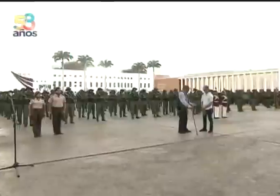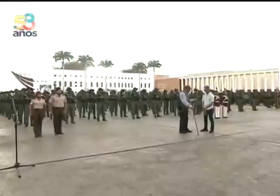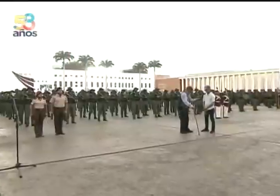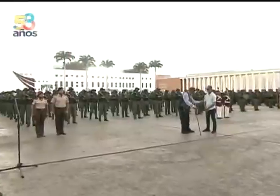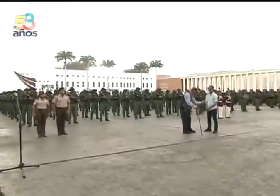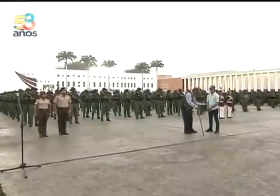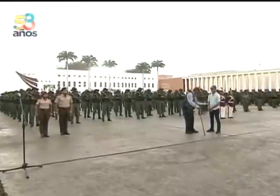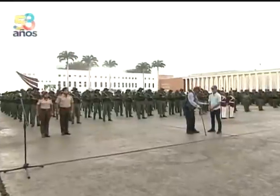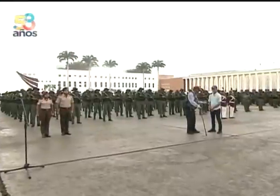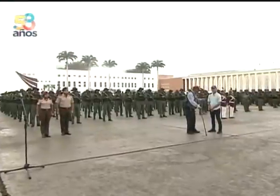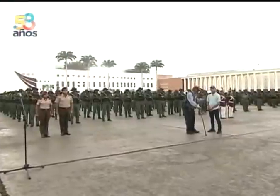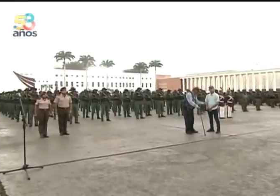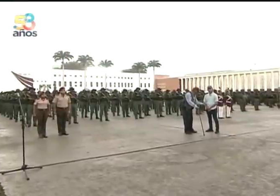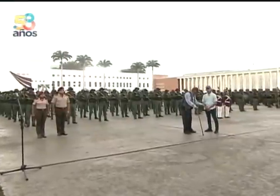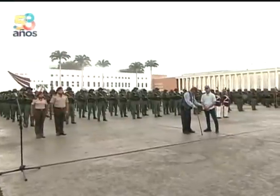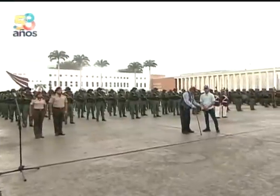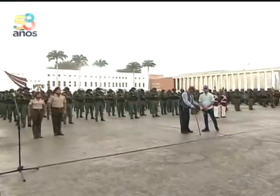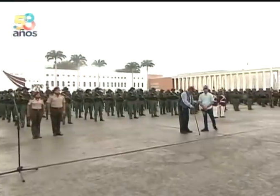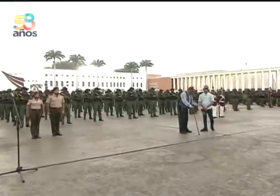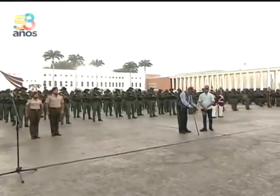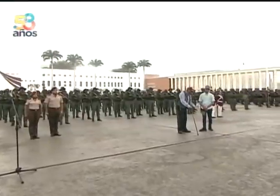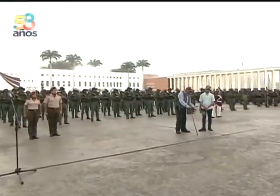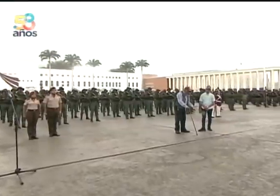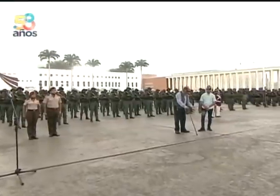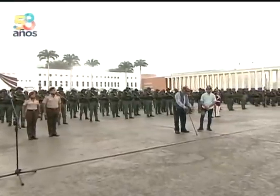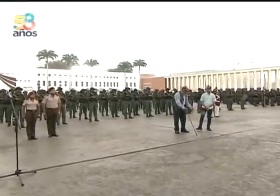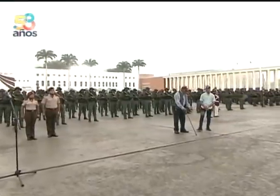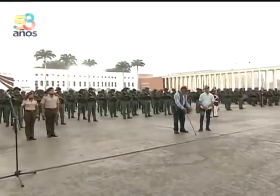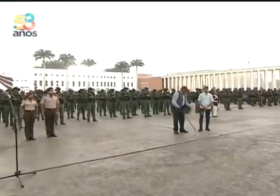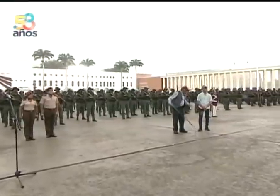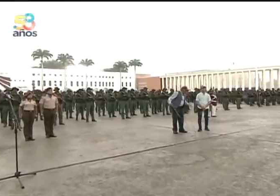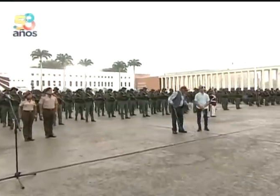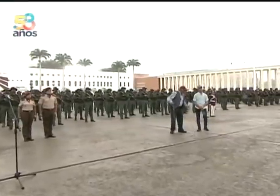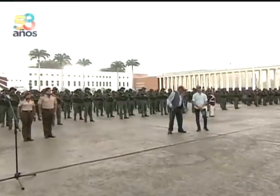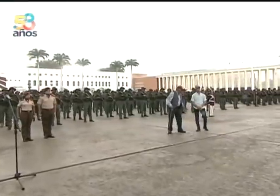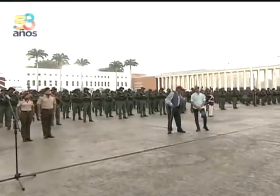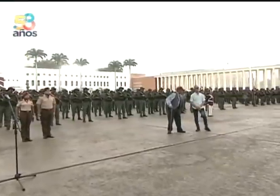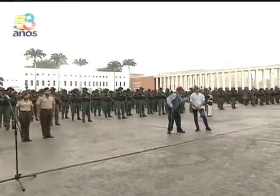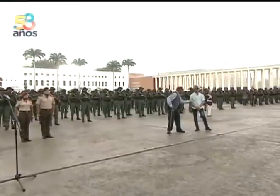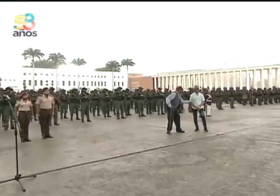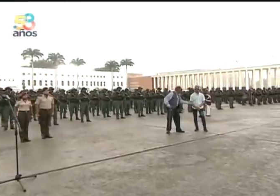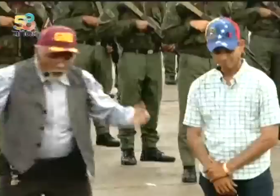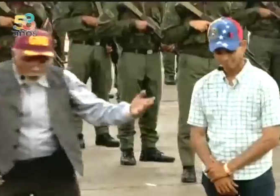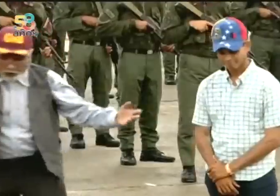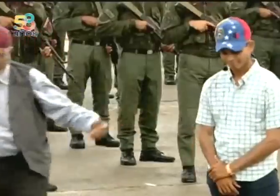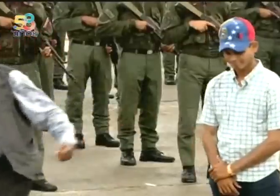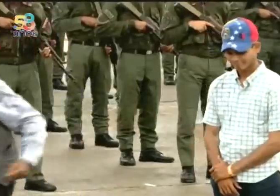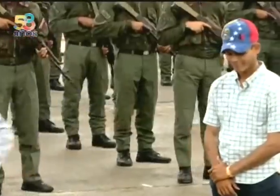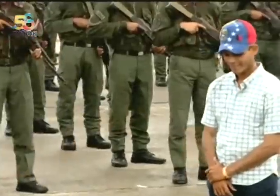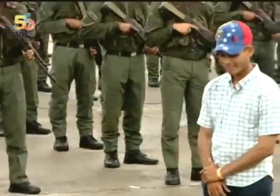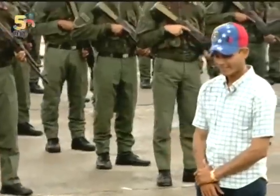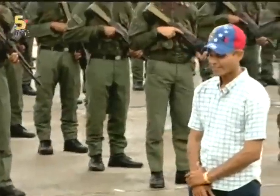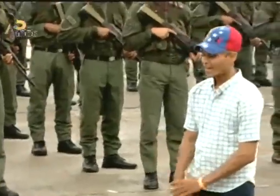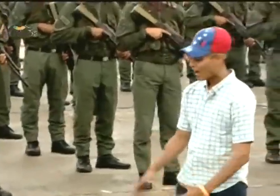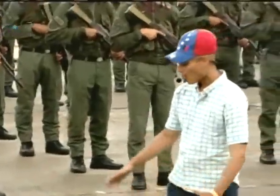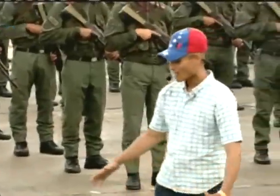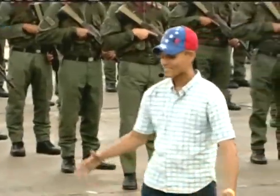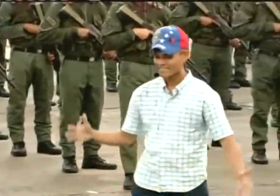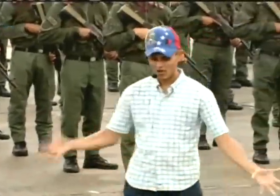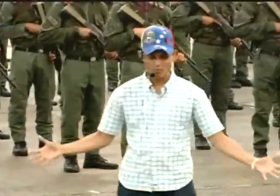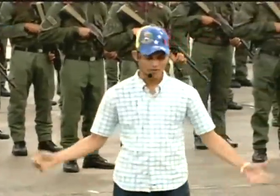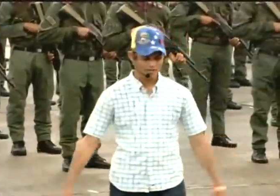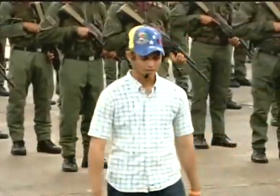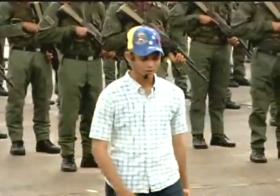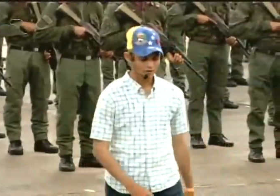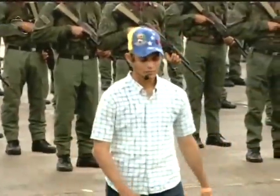educación, trabajo, salud, cultura, todo eso, pues, justicia, justicia.